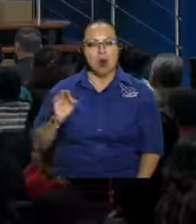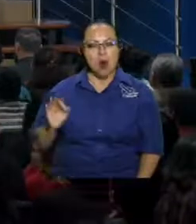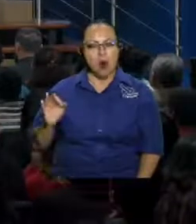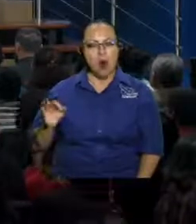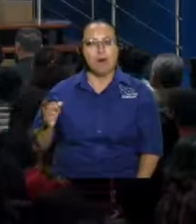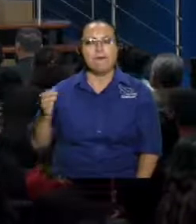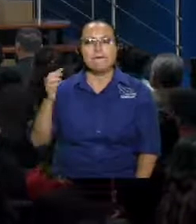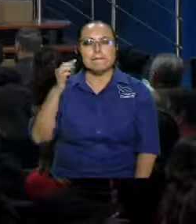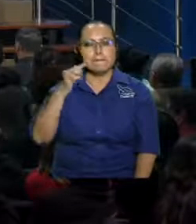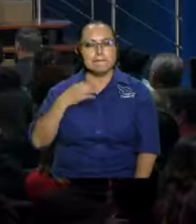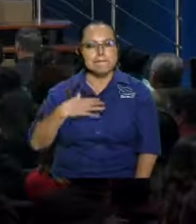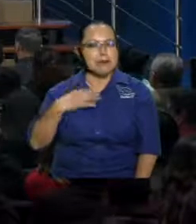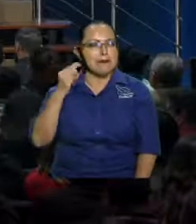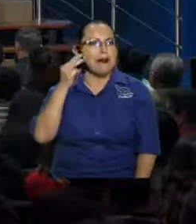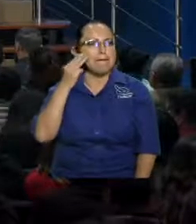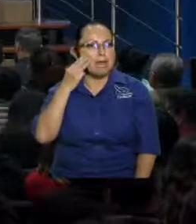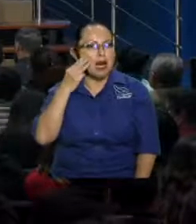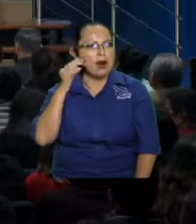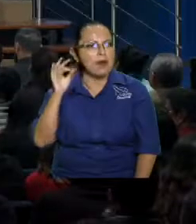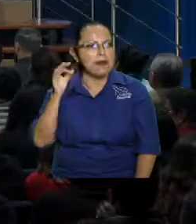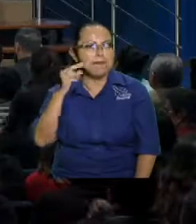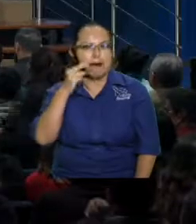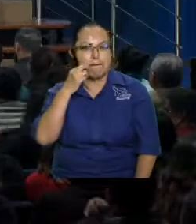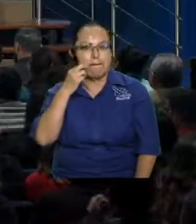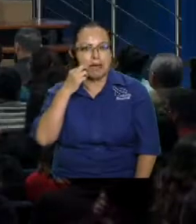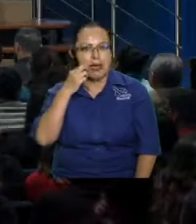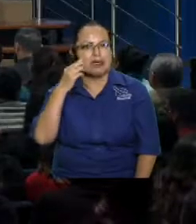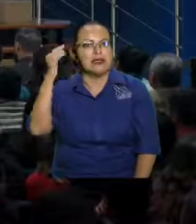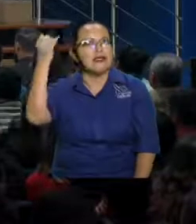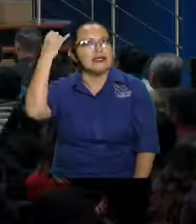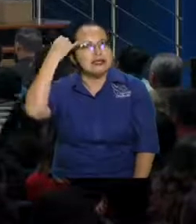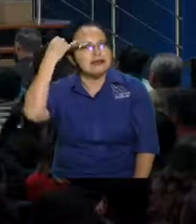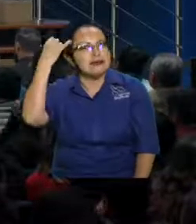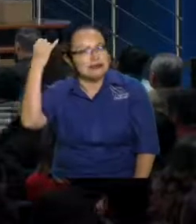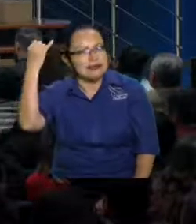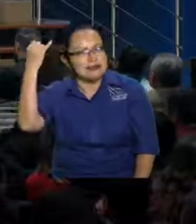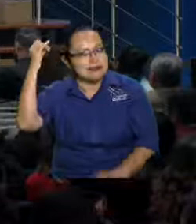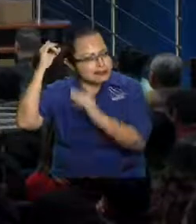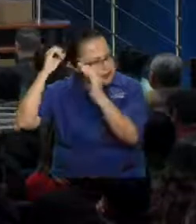Bueno, mi papá es millonario. No, lo que pasa es que soy inteligente.